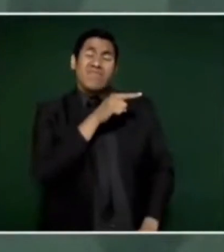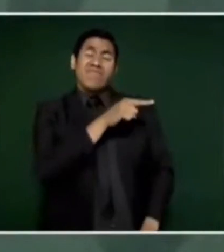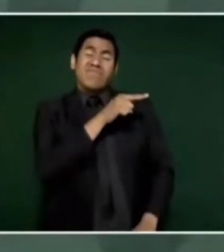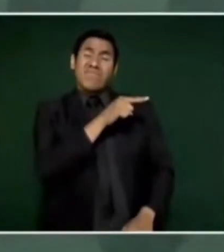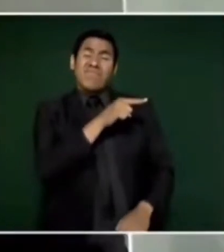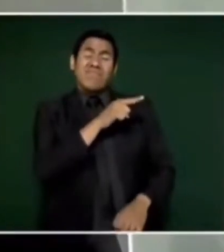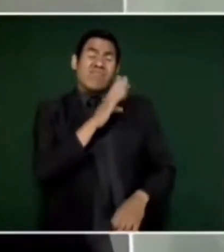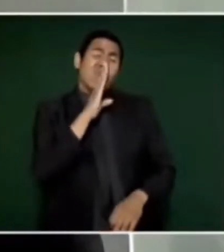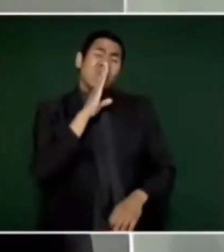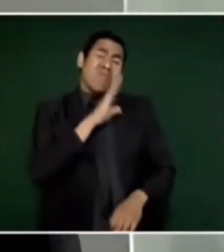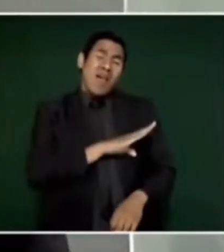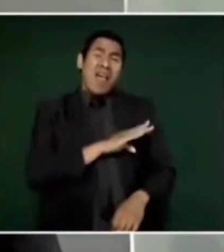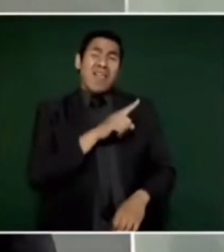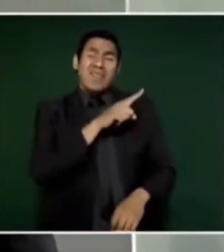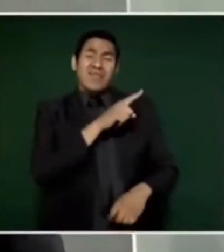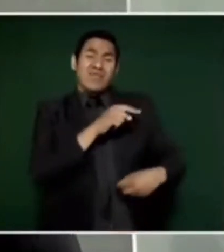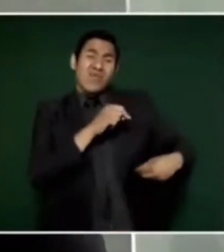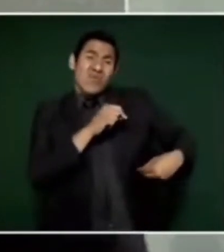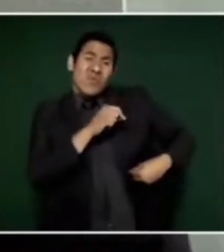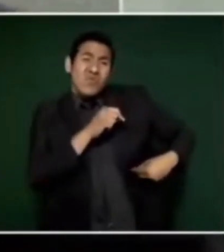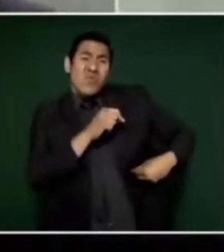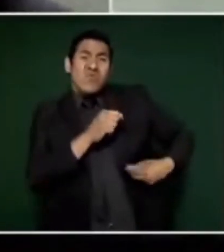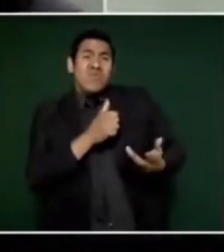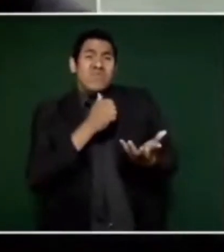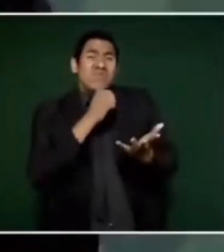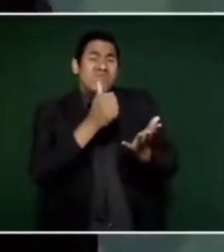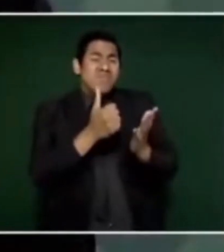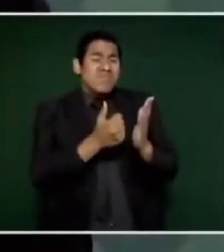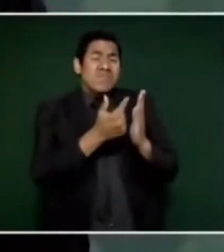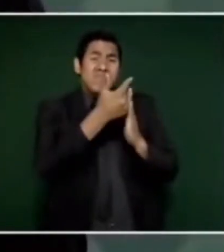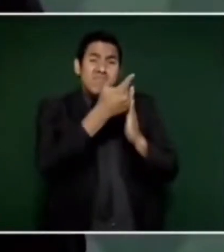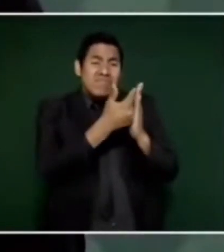los padrones, en los listados